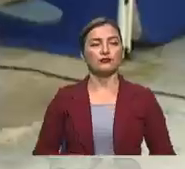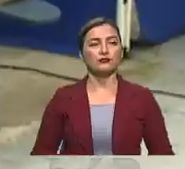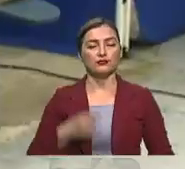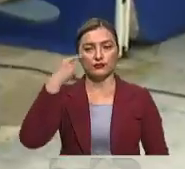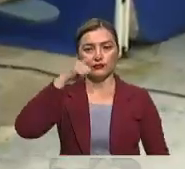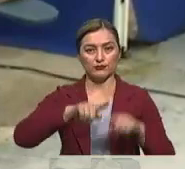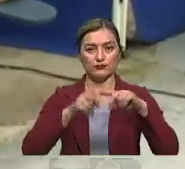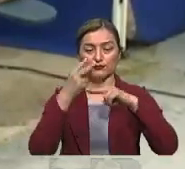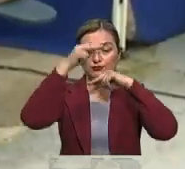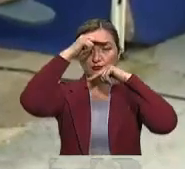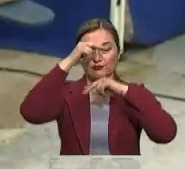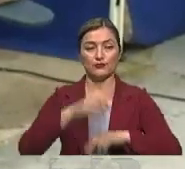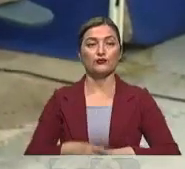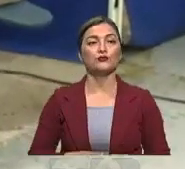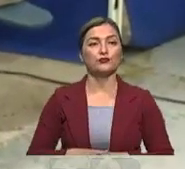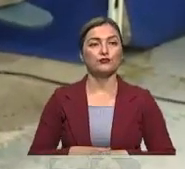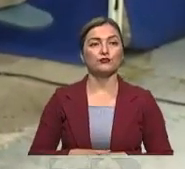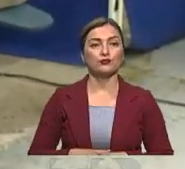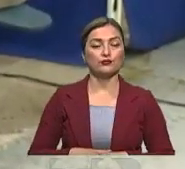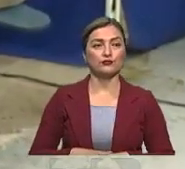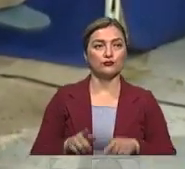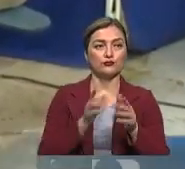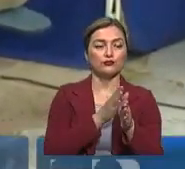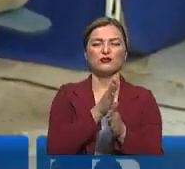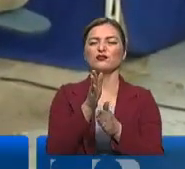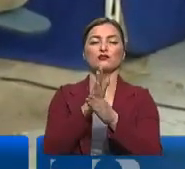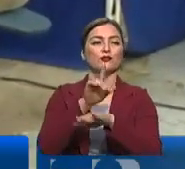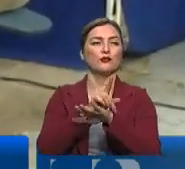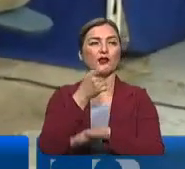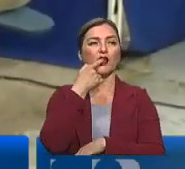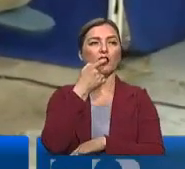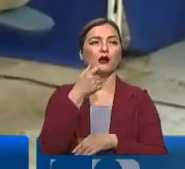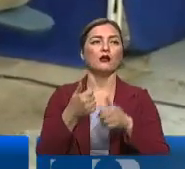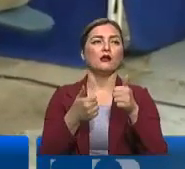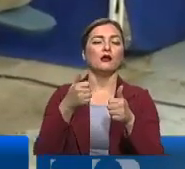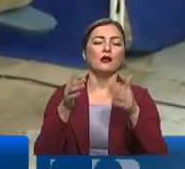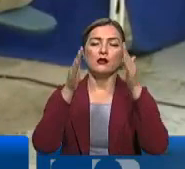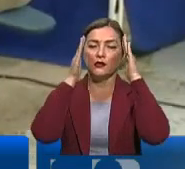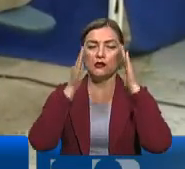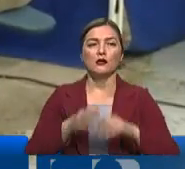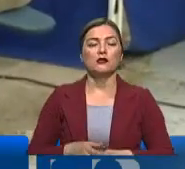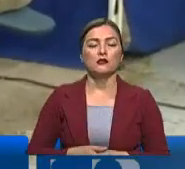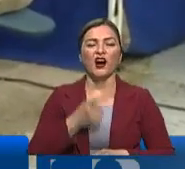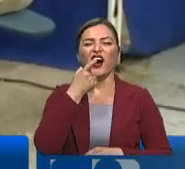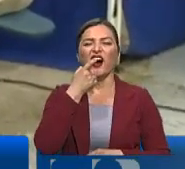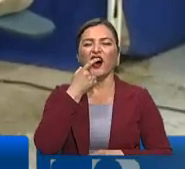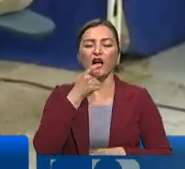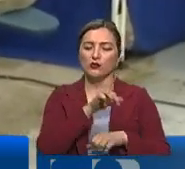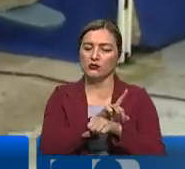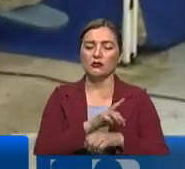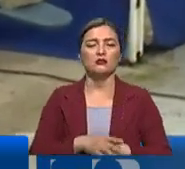Isa, amigos televidentes, pues bueno, algunas de las especialidades que se estará brindando aquí hoy es